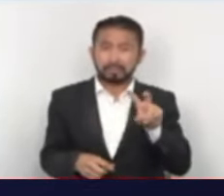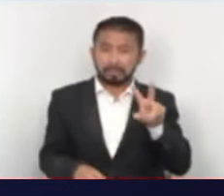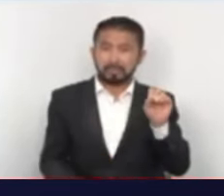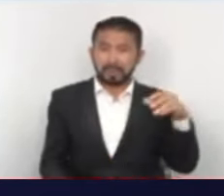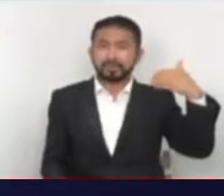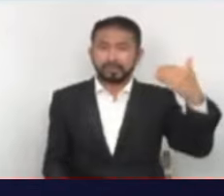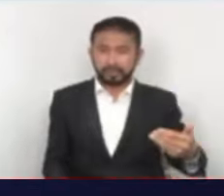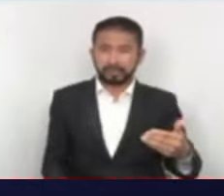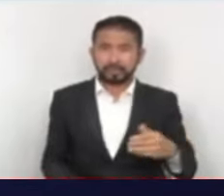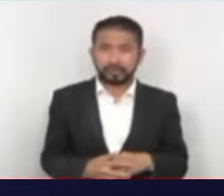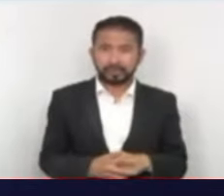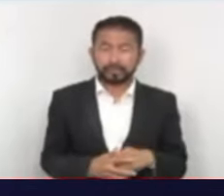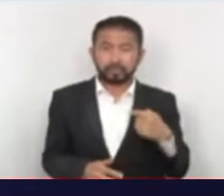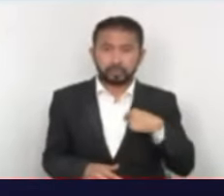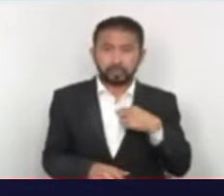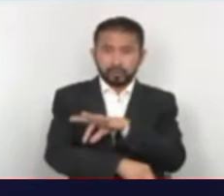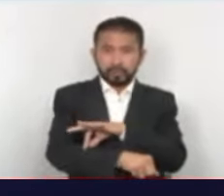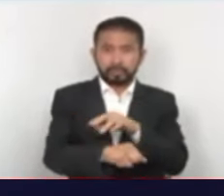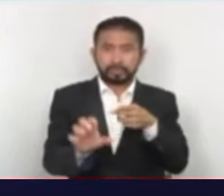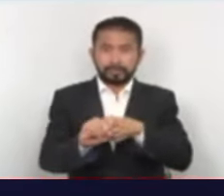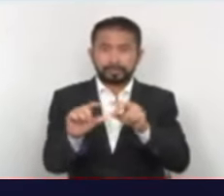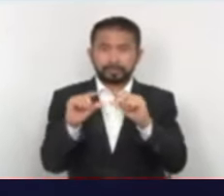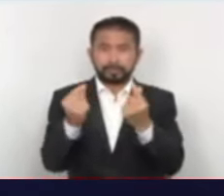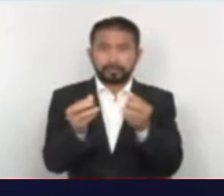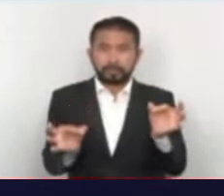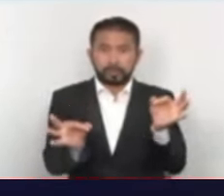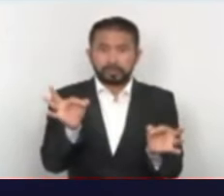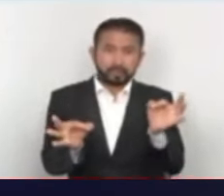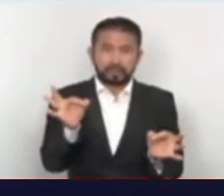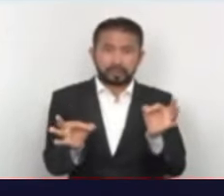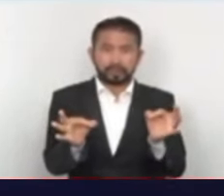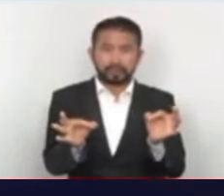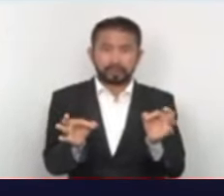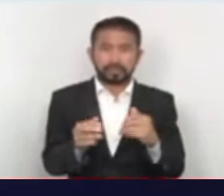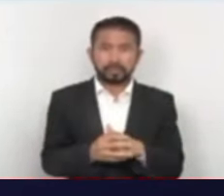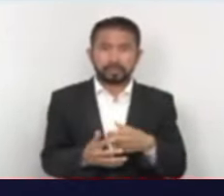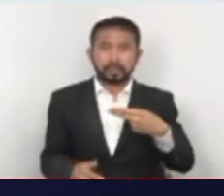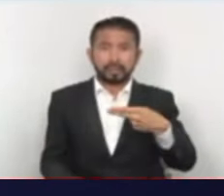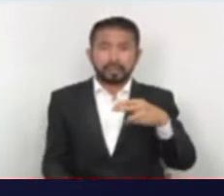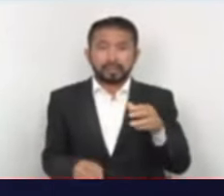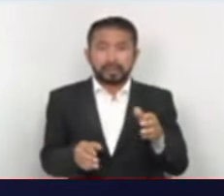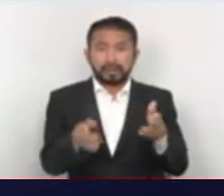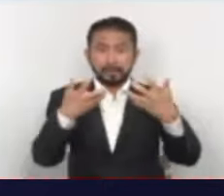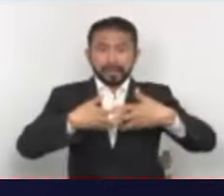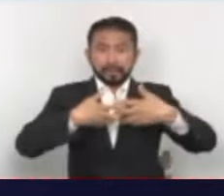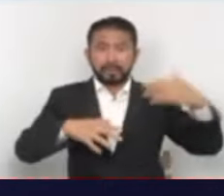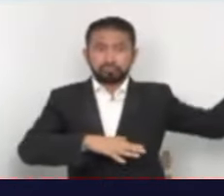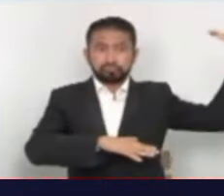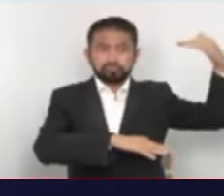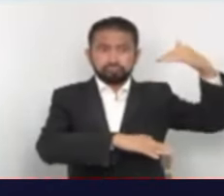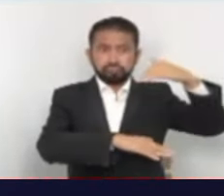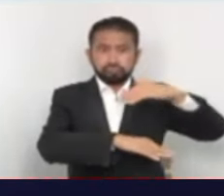años fui parte del equipo legal operativo de un holding de aerolíneas que